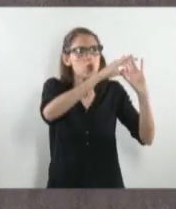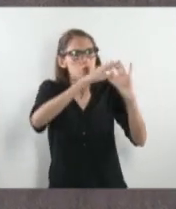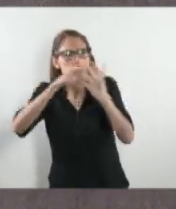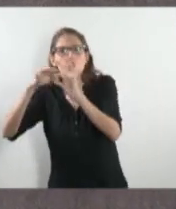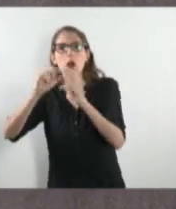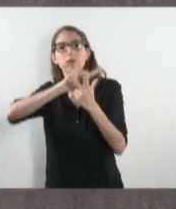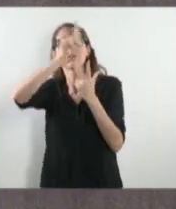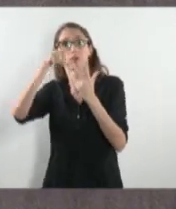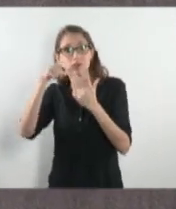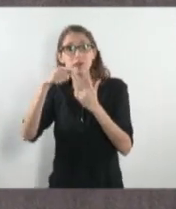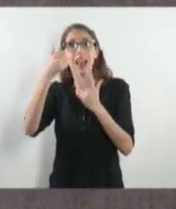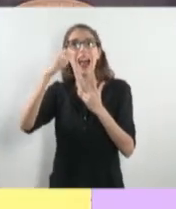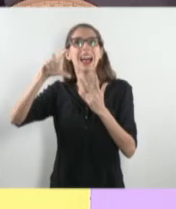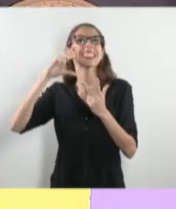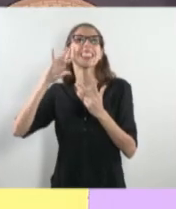ácido.